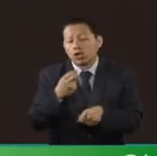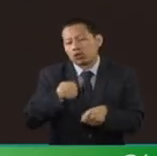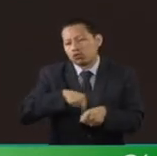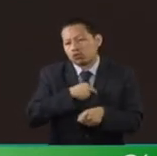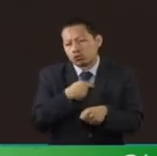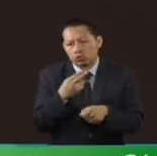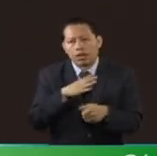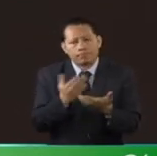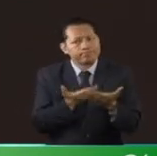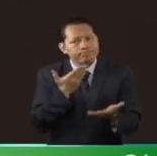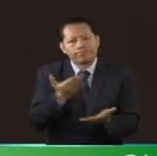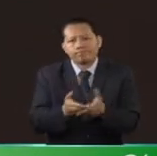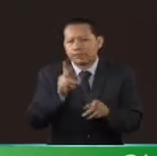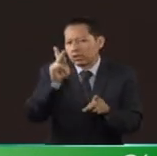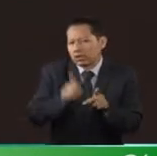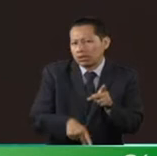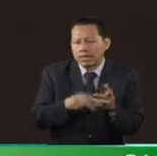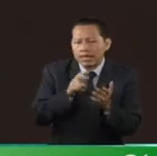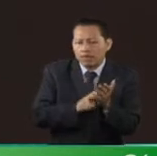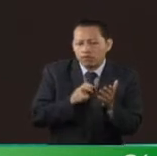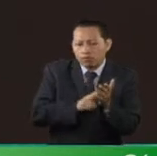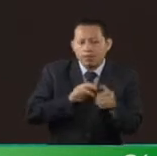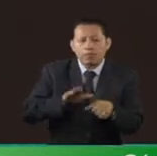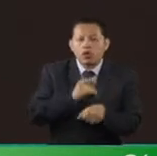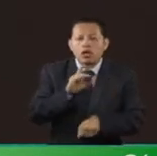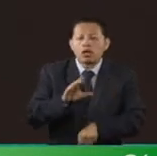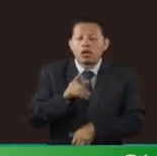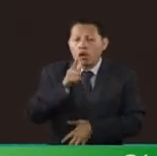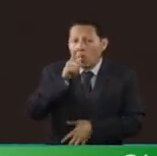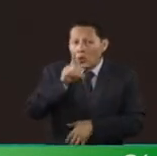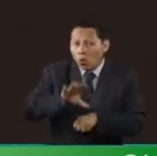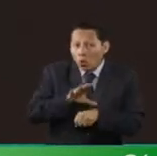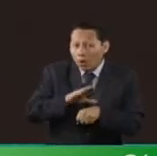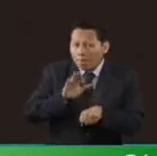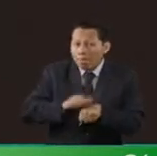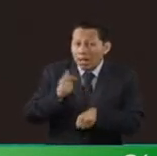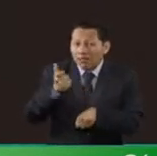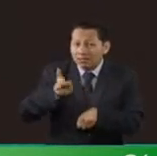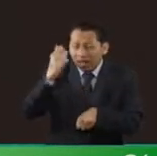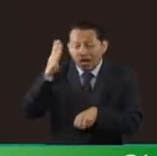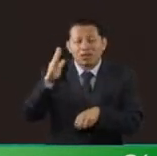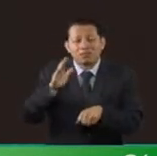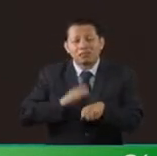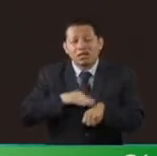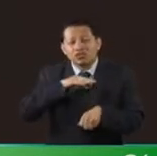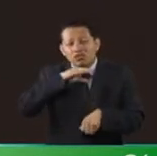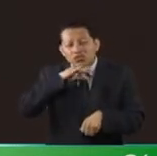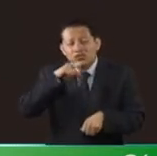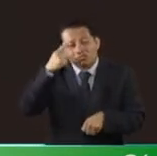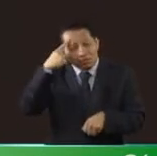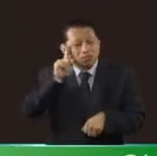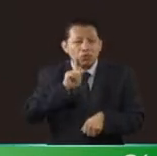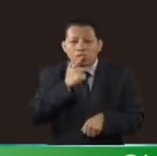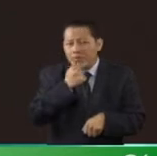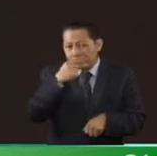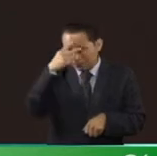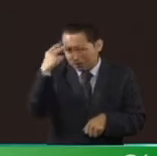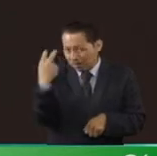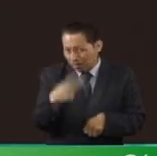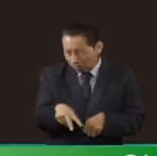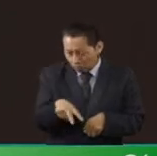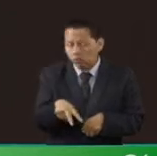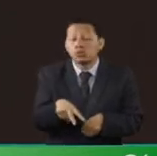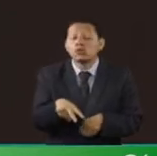suspensión. En contra de esta reforma, que hará que la luz sea más cara y más contaminante para las y los mexicanos.